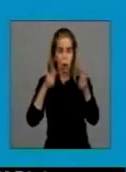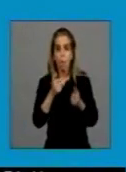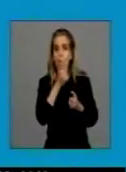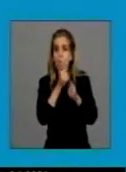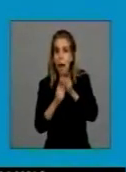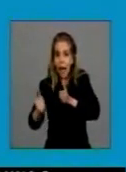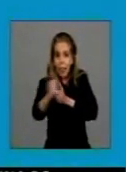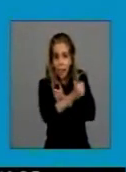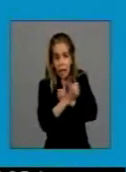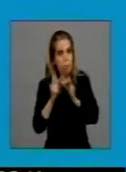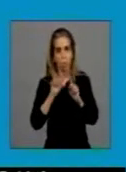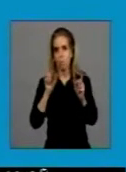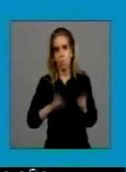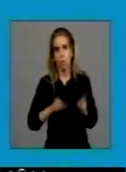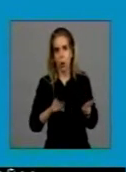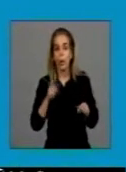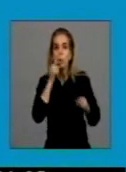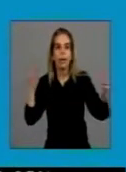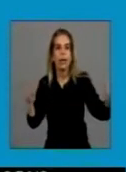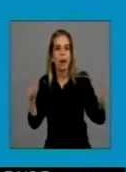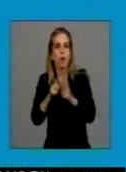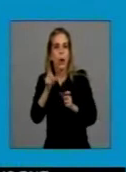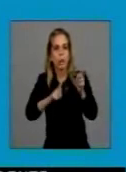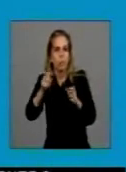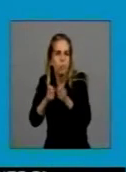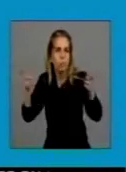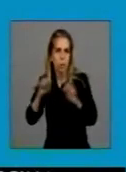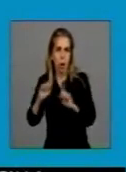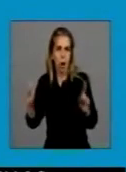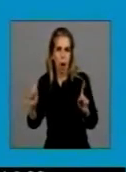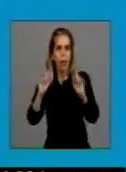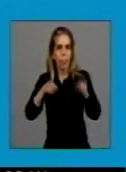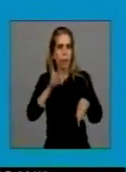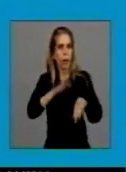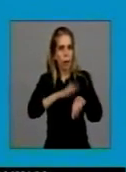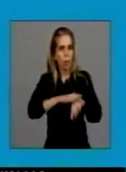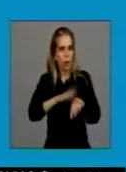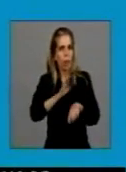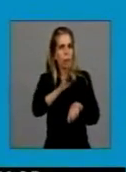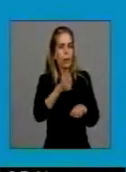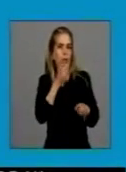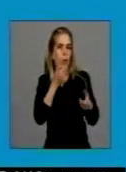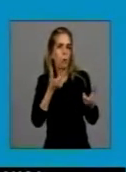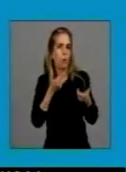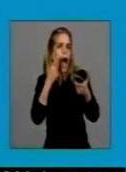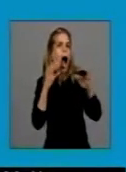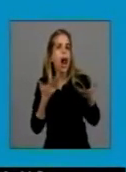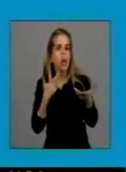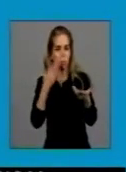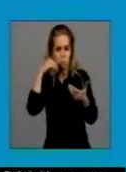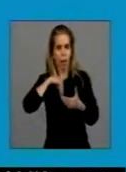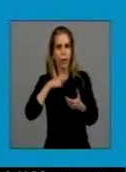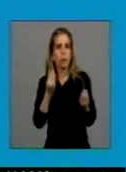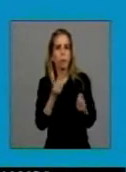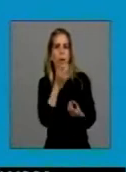mate, ni generar encuentros de muchas personas. Pero también responsabilidad para identificar los síntomas por más leves que sean